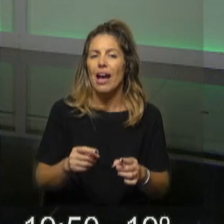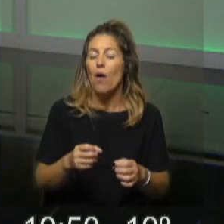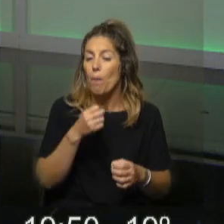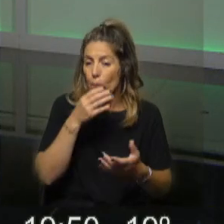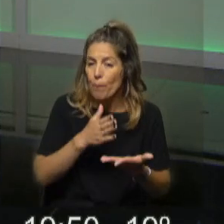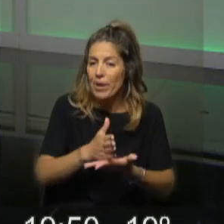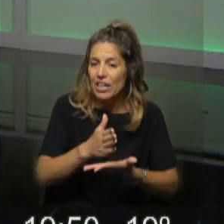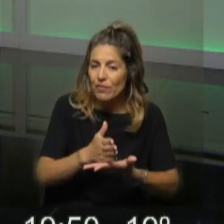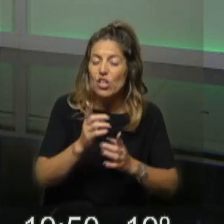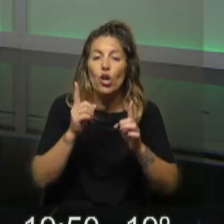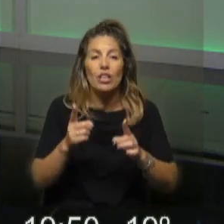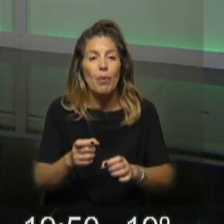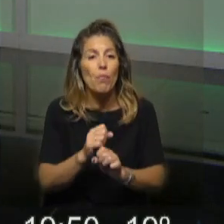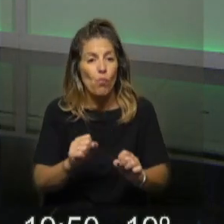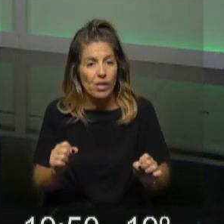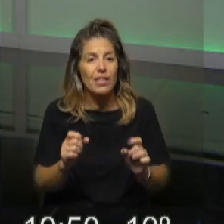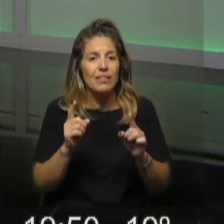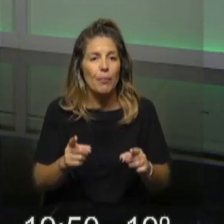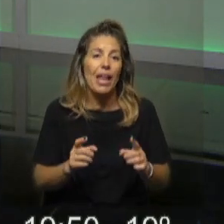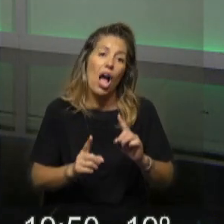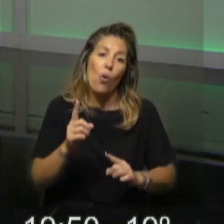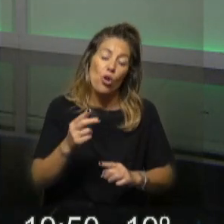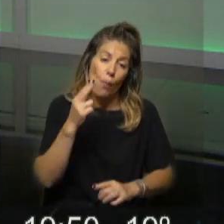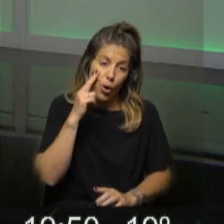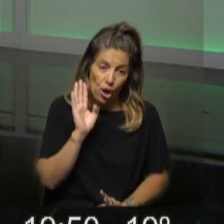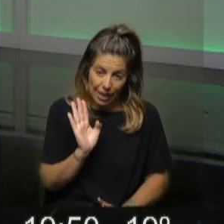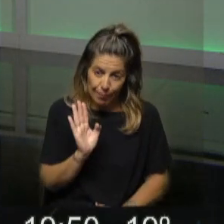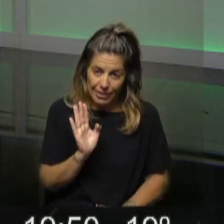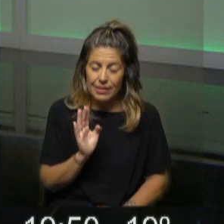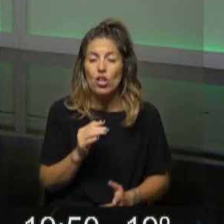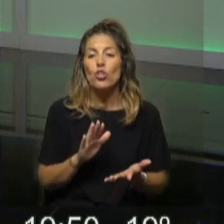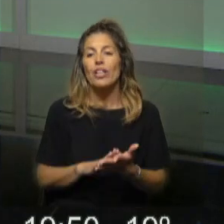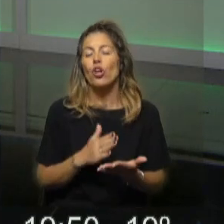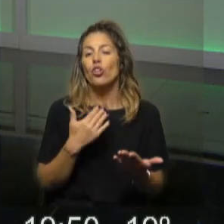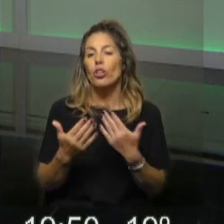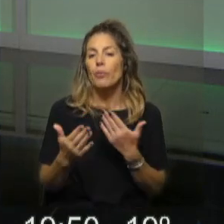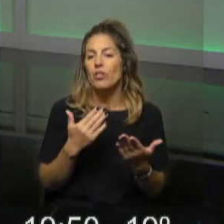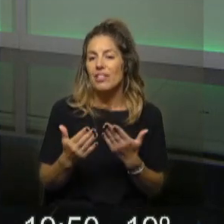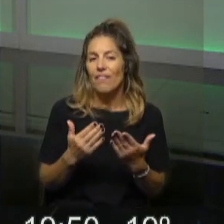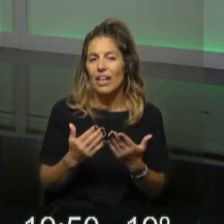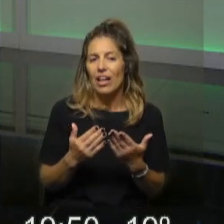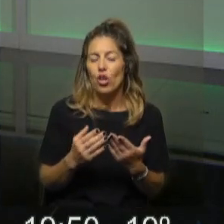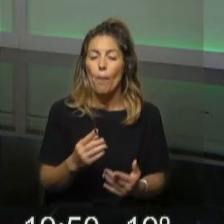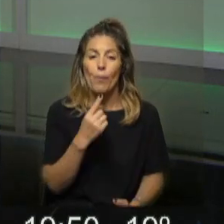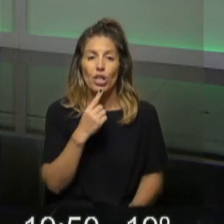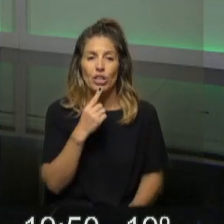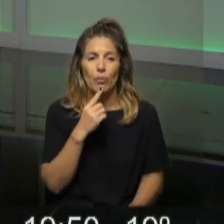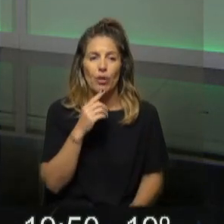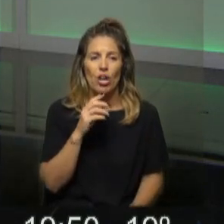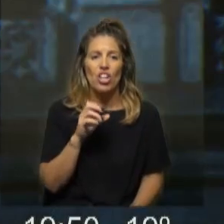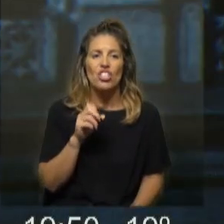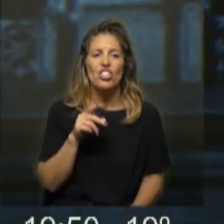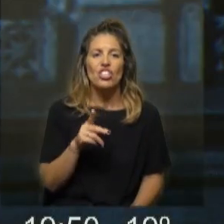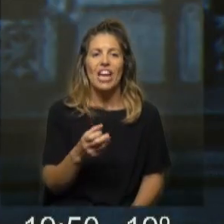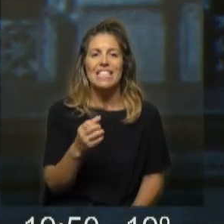beneficios, aunque también puede ser que también tenga algunos perjuicios. Sobre todo esto estuvimos hablando con el politólogo Daniel Chaschetti, que nos